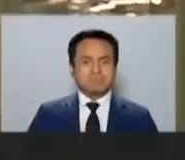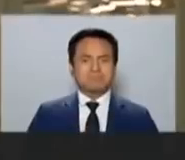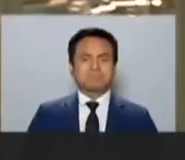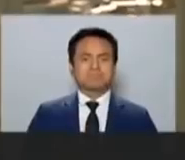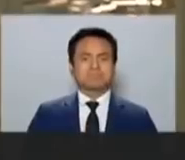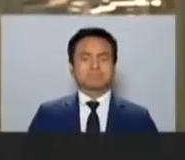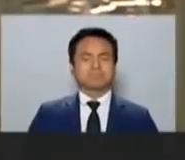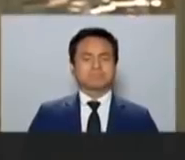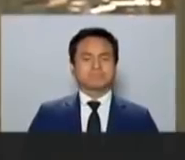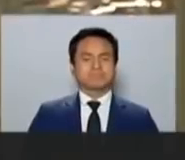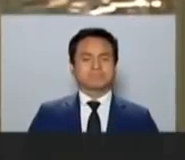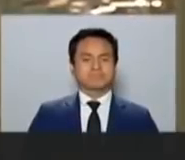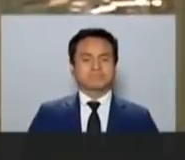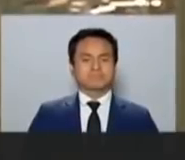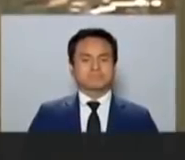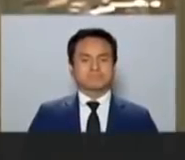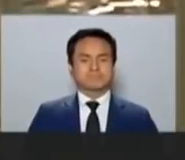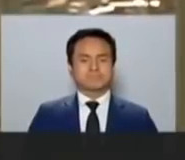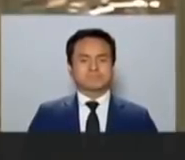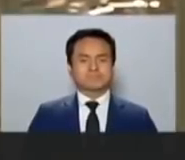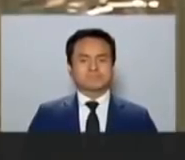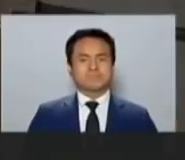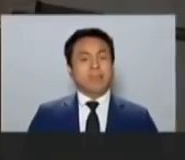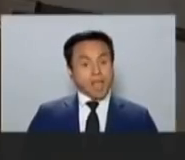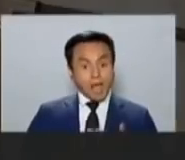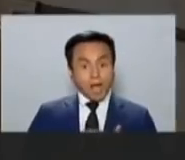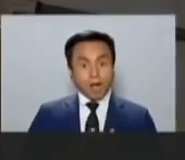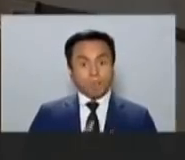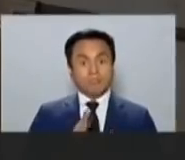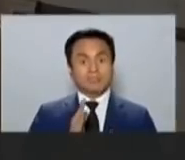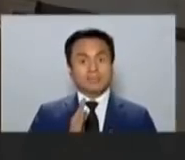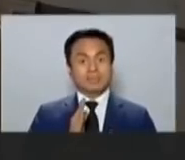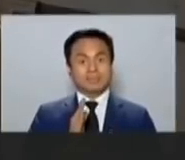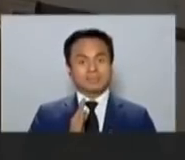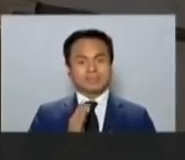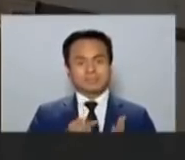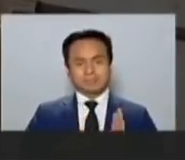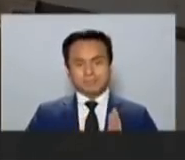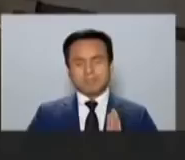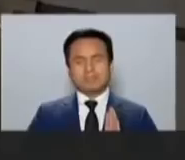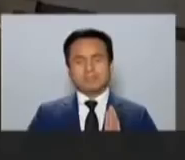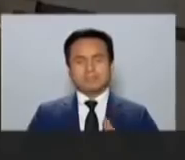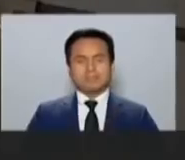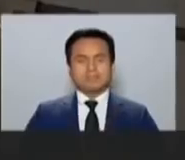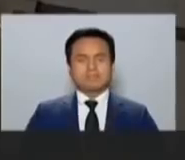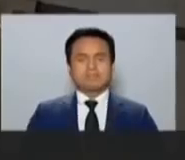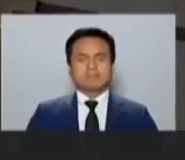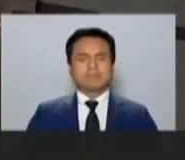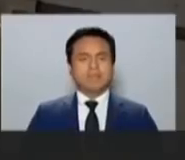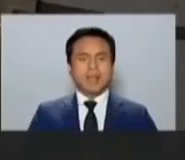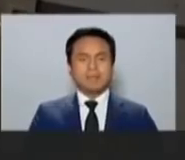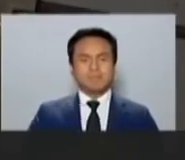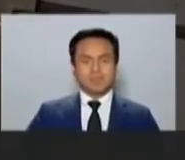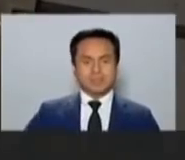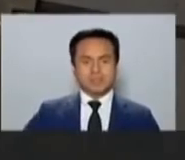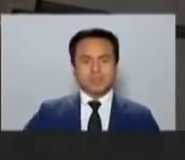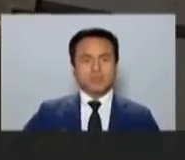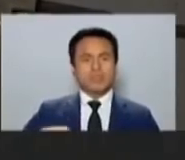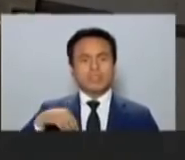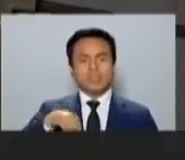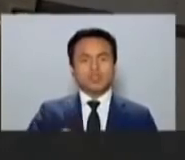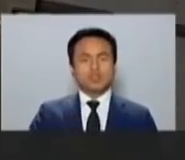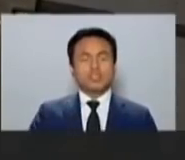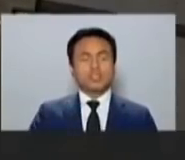lo bueno que se ha hecho en este gobierno y mejorar lo que se pueda mejorar. Por cierto, que el proceso de vacunación es un activo de Chile